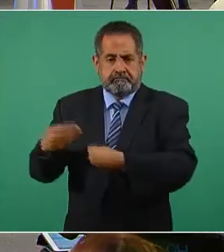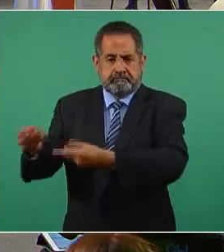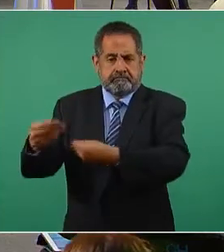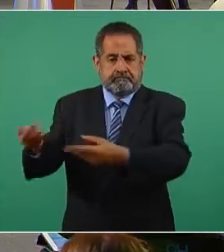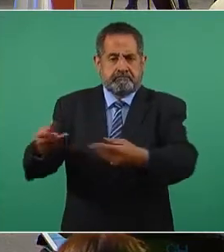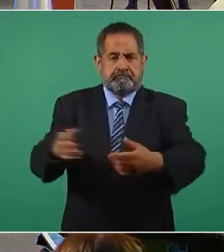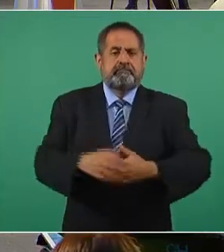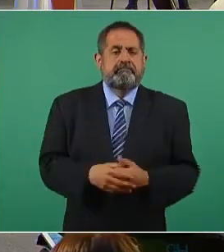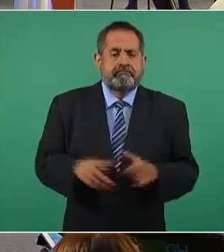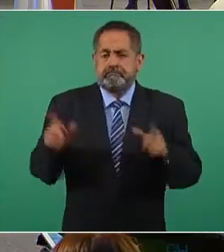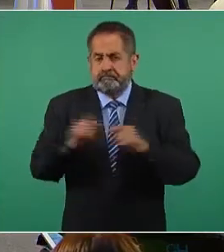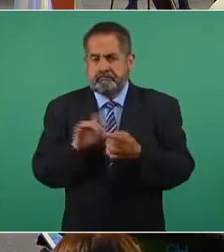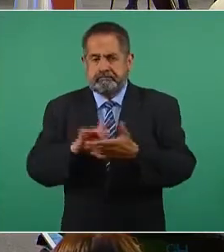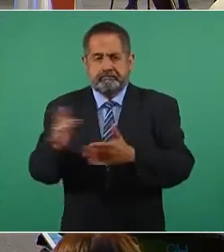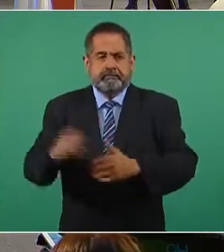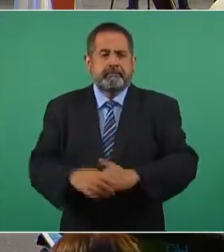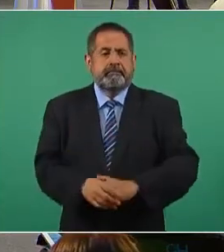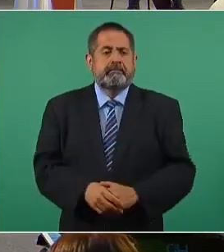el reporte. Muchas gracias.